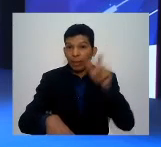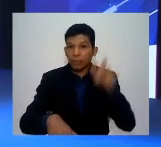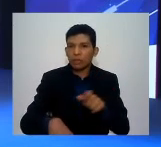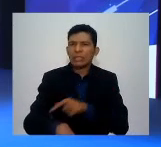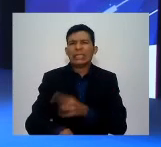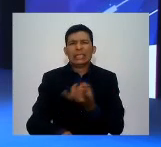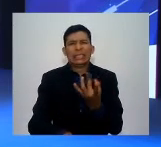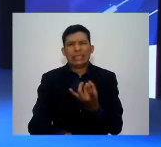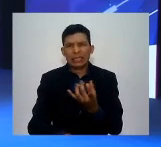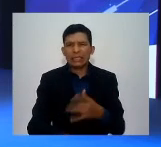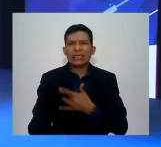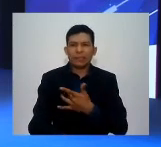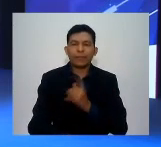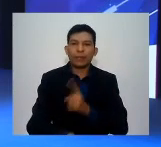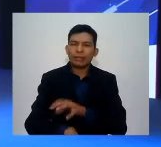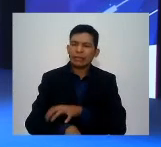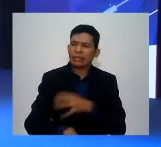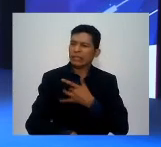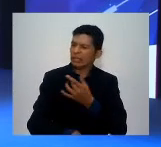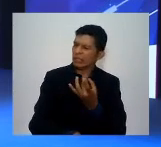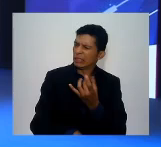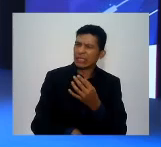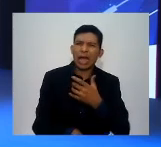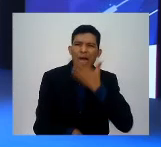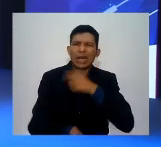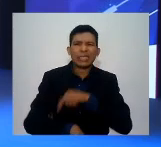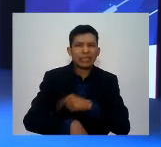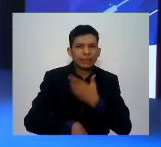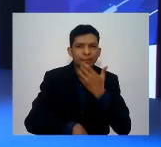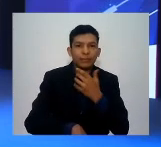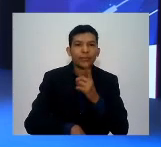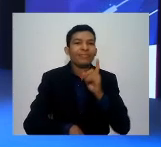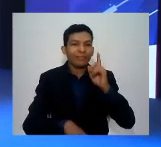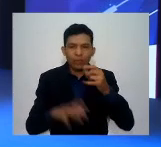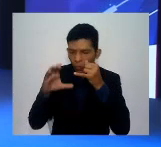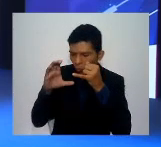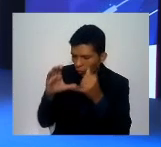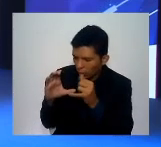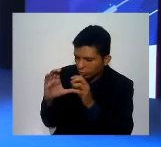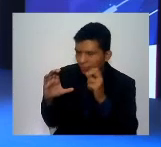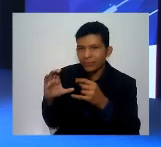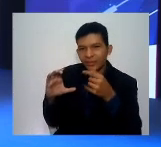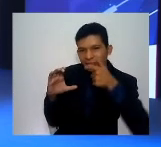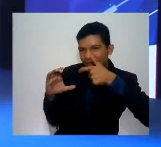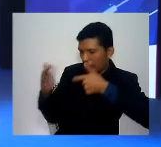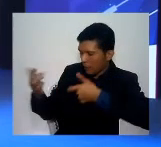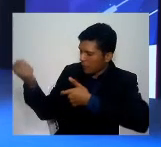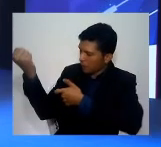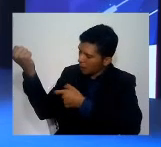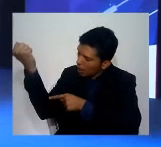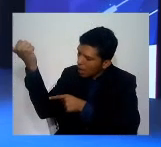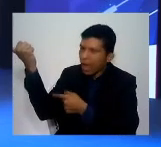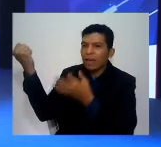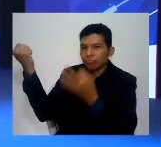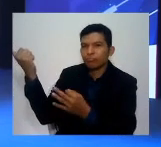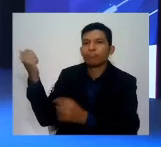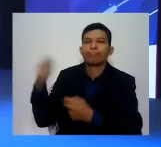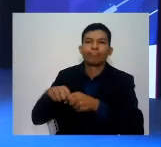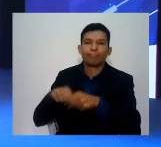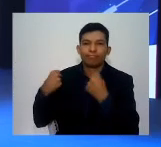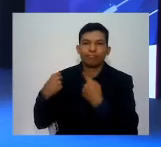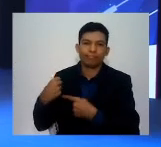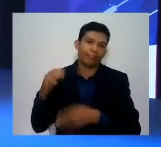está midiendo. El que realmente mide es el sensor de infrarrojo. ¿Listo? Entonces, eso hizo que todo el mundo empezara a